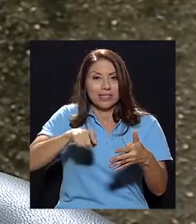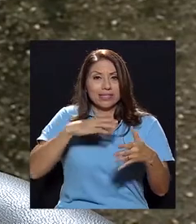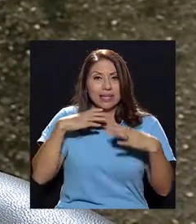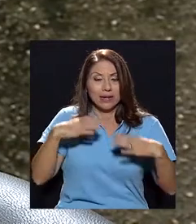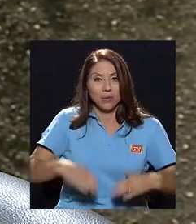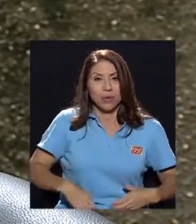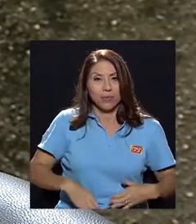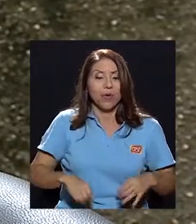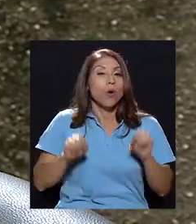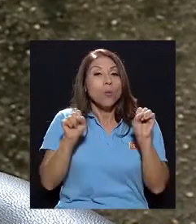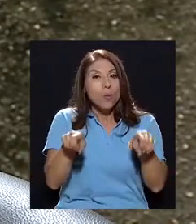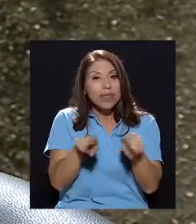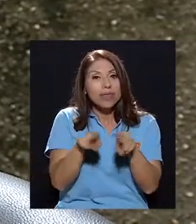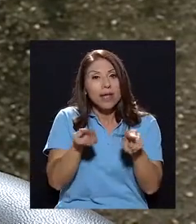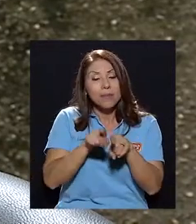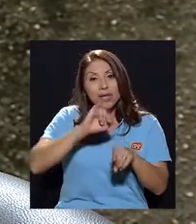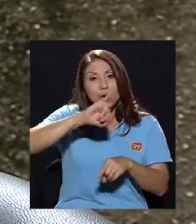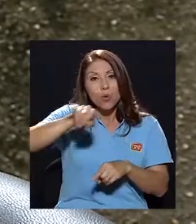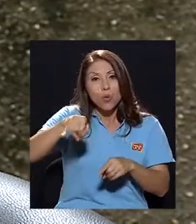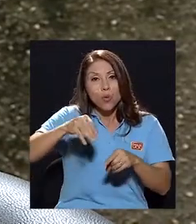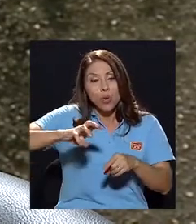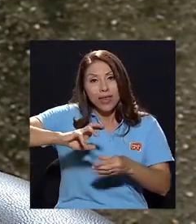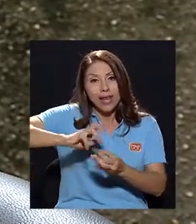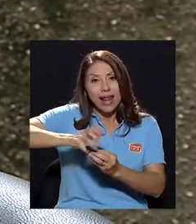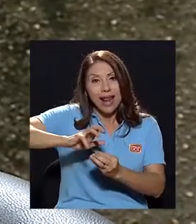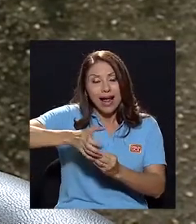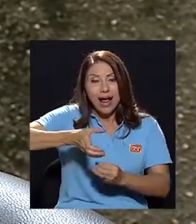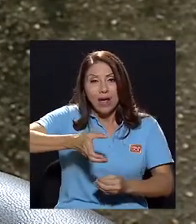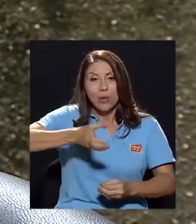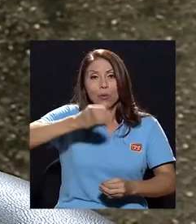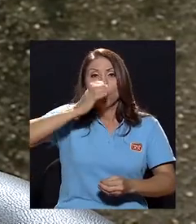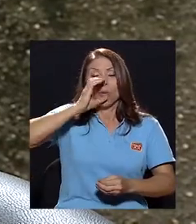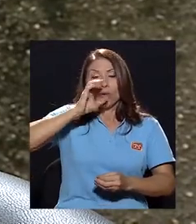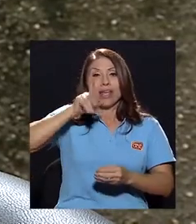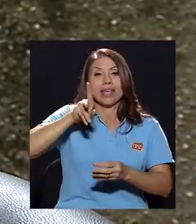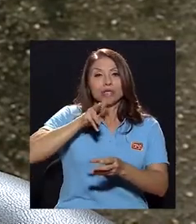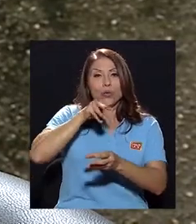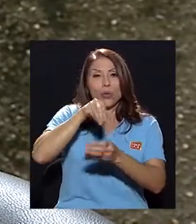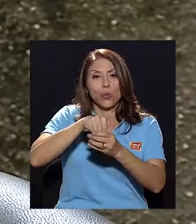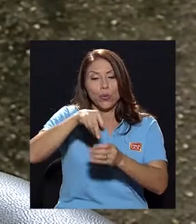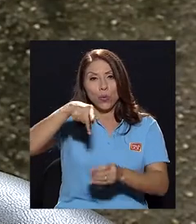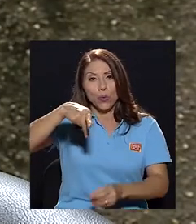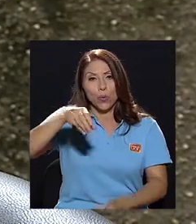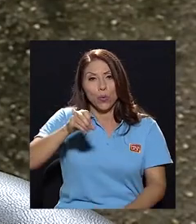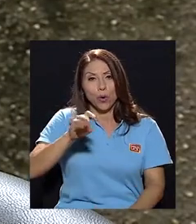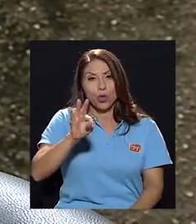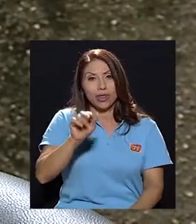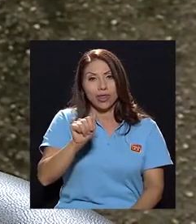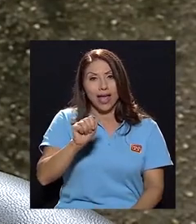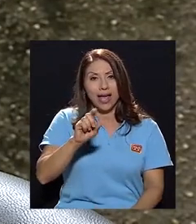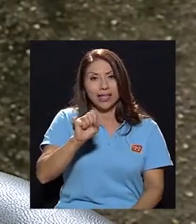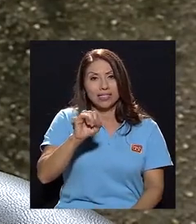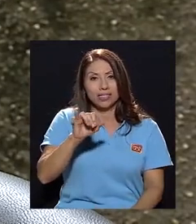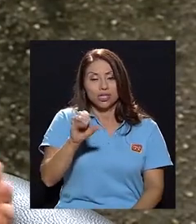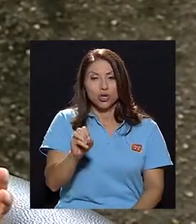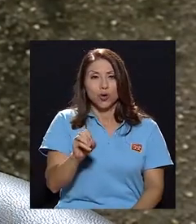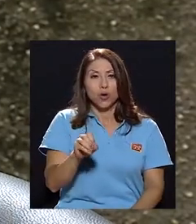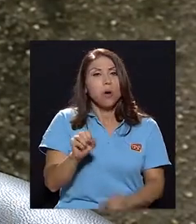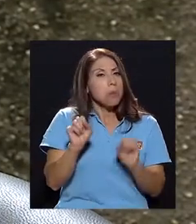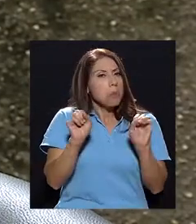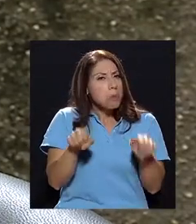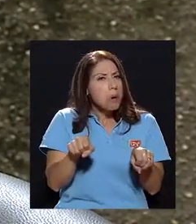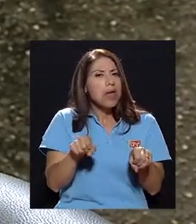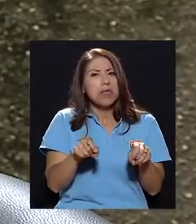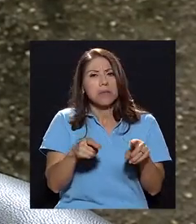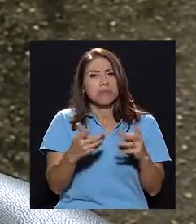o consumir jugo de naranja, ¿verdad? Y eso va a tener potasio. Entonces, pueden, digamos, como ajustarlo